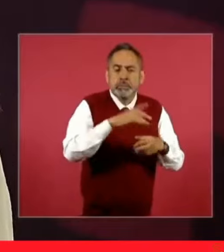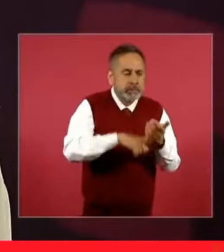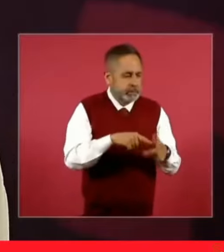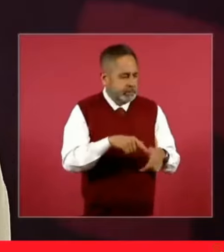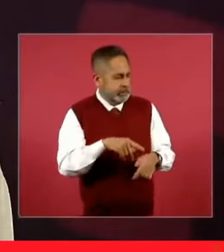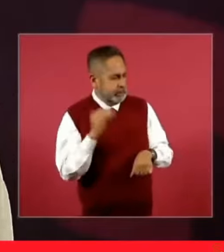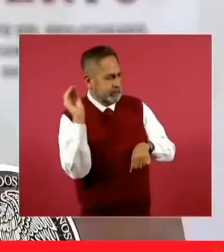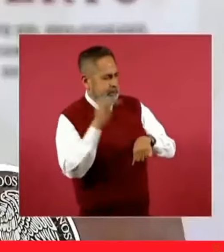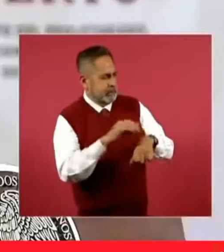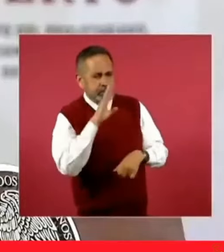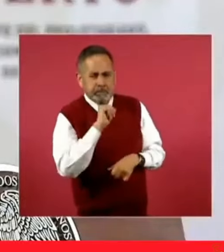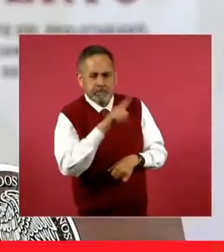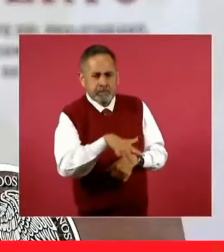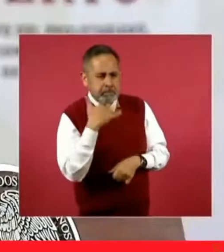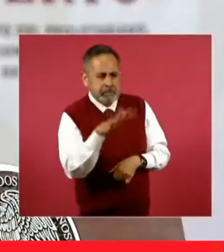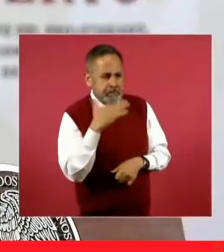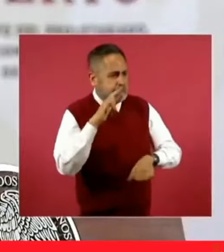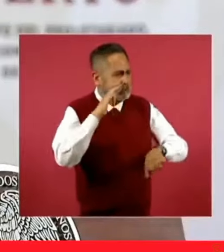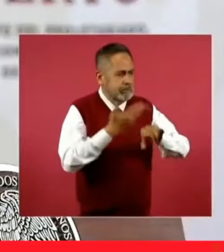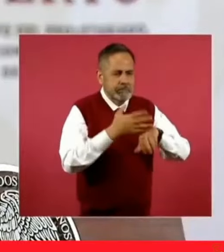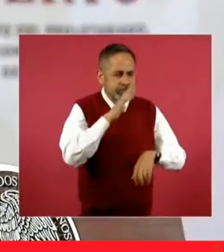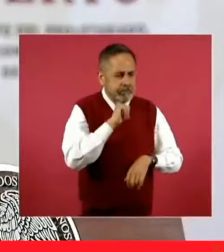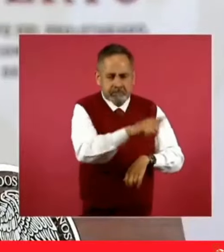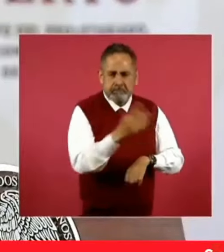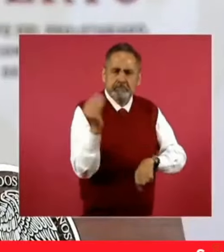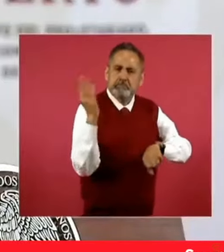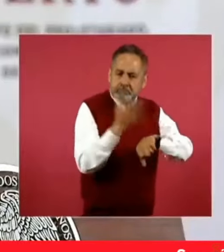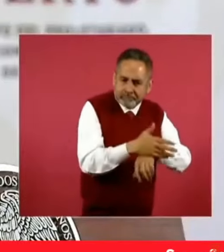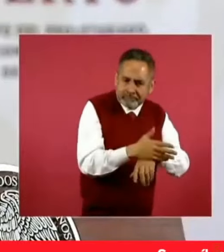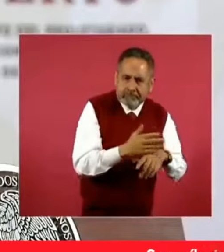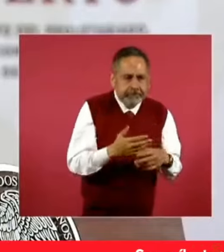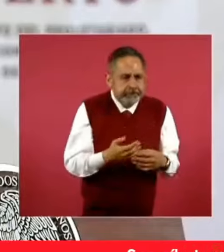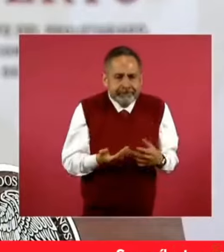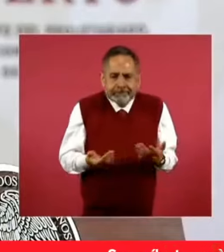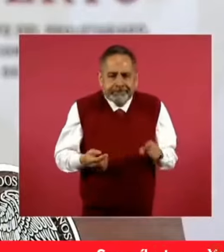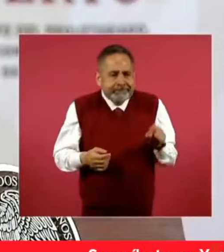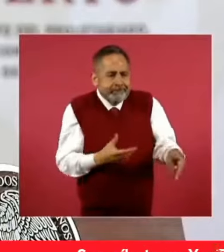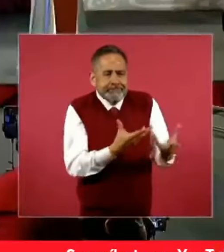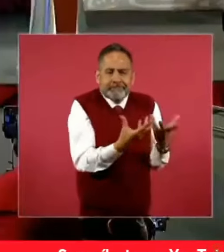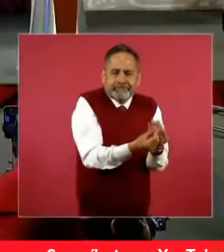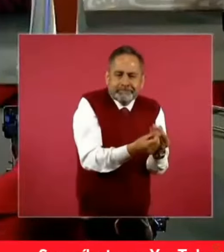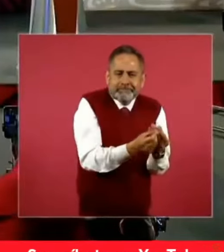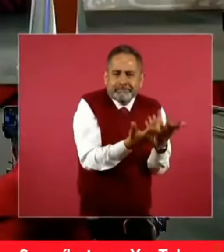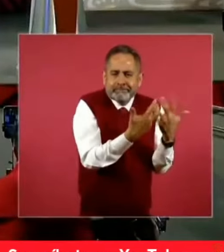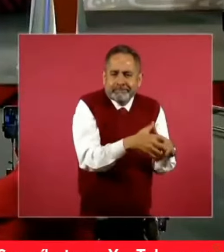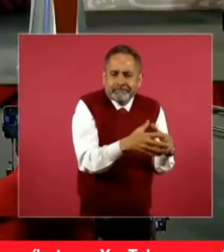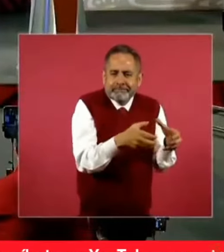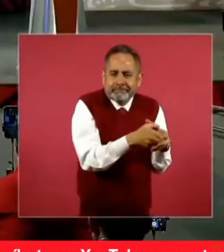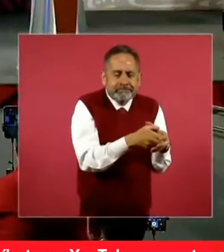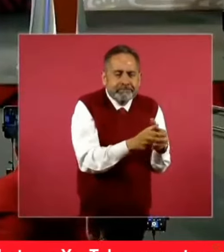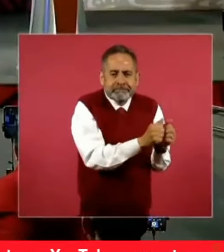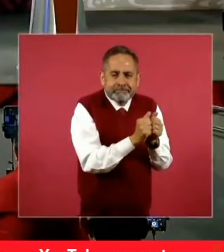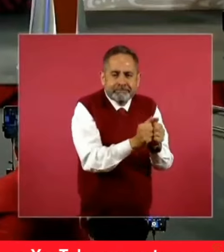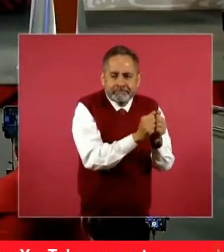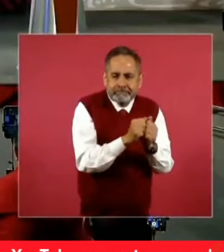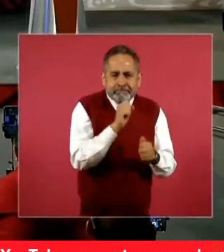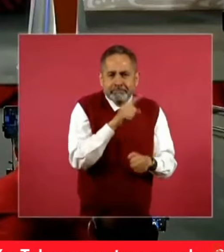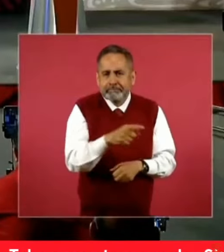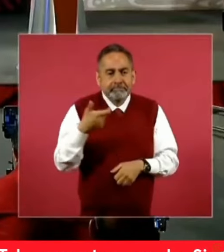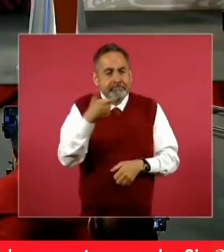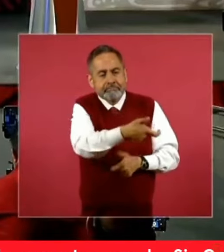pudieran implicar responsabilidades administrativas. Bueno, aquí estamos viendo el entramado de complicidades de personas que